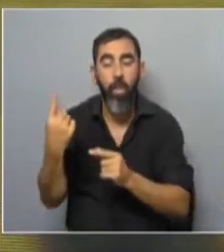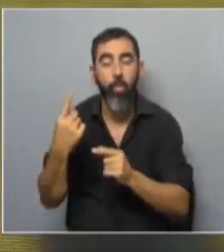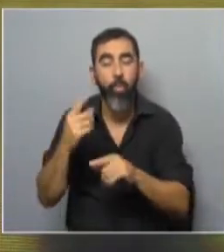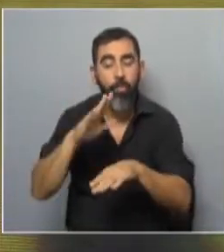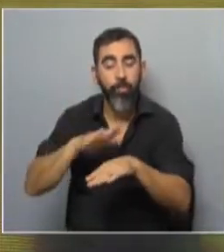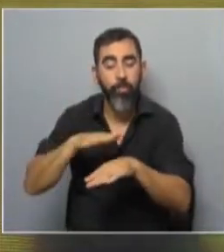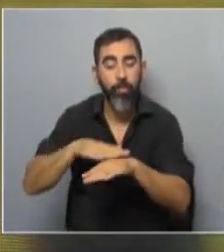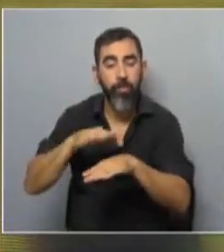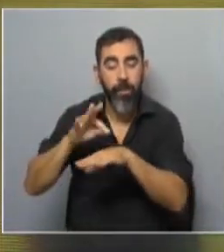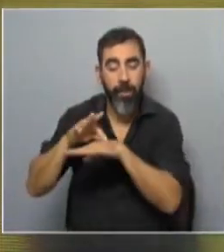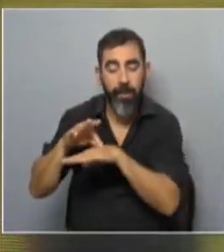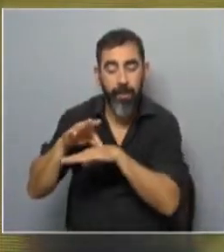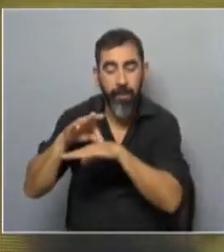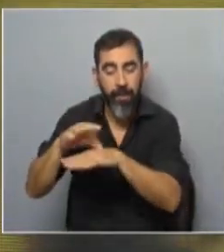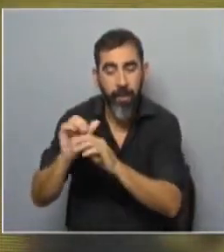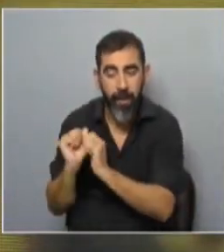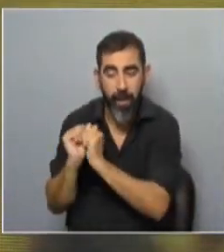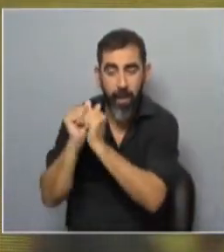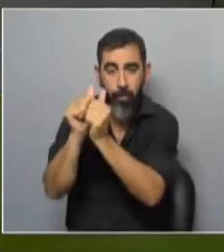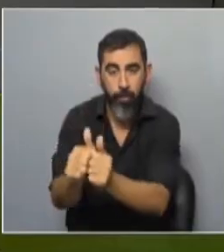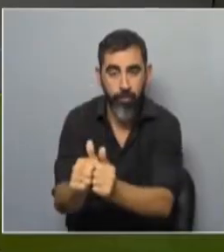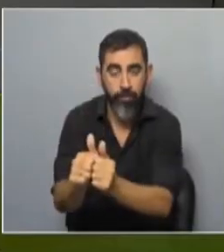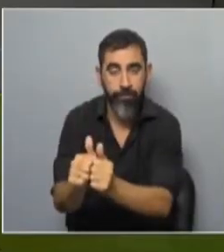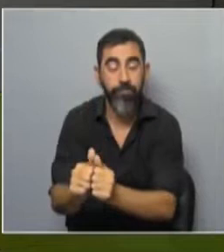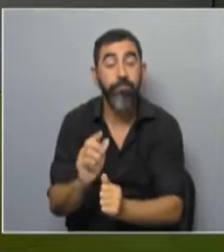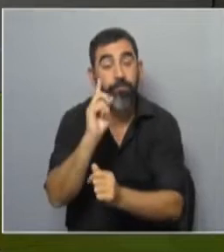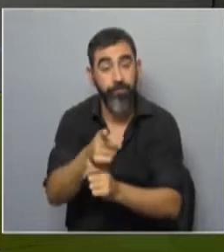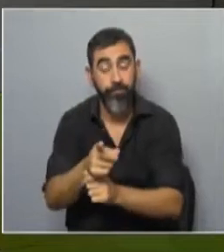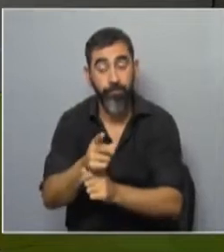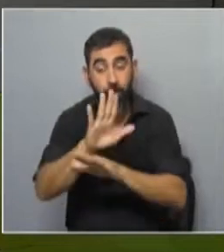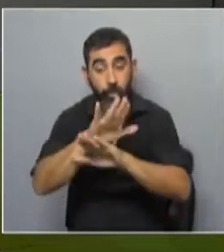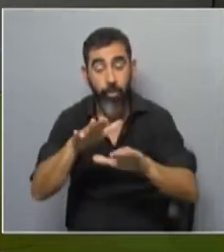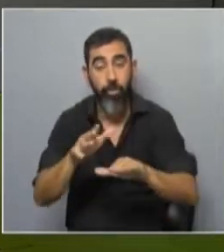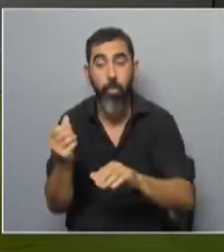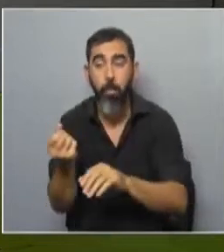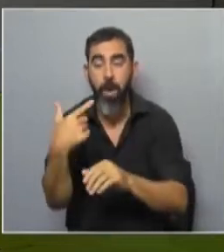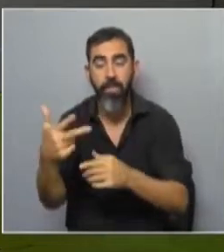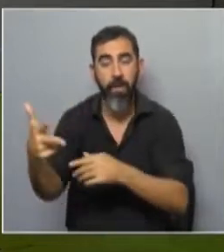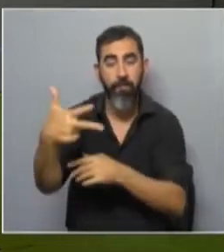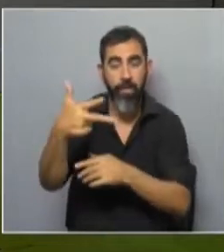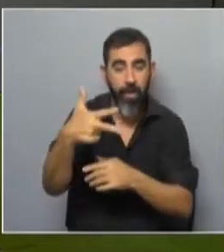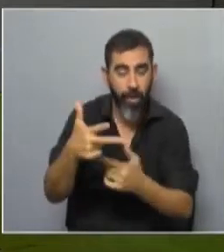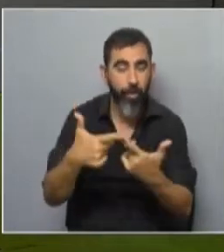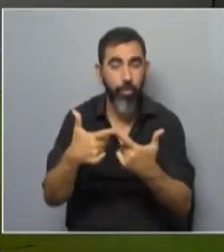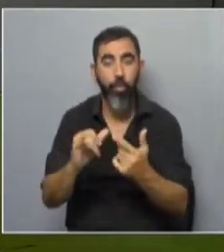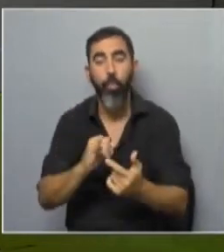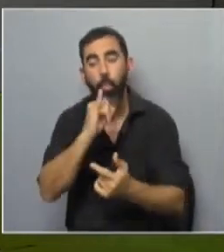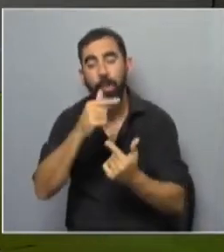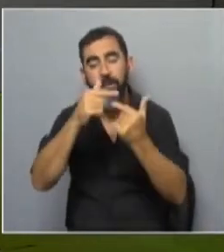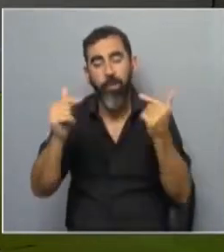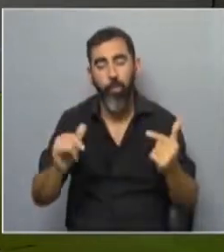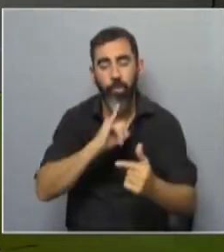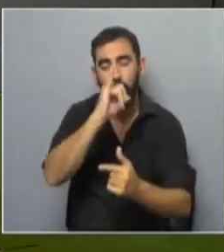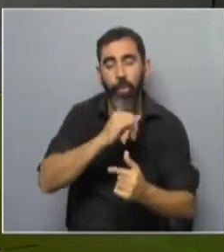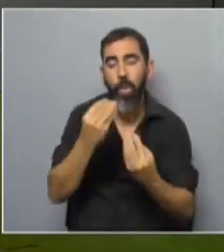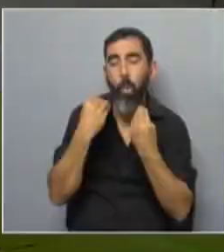proyecto de cada centro educativo y que justamente nos contaba también que los chiquilines les mandan videos, les cuentan anécdotas